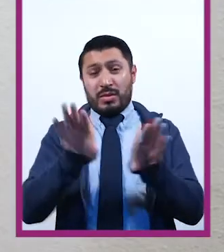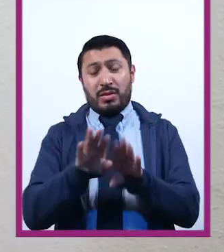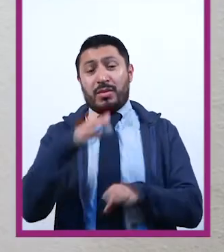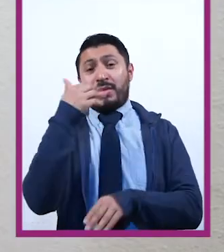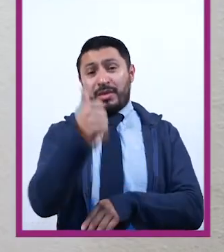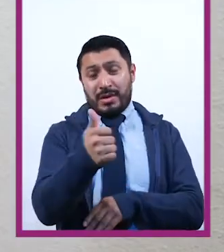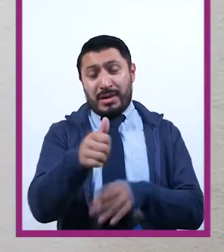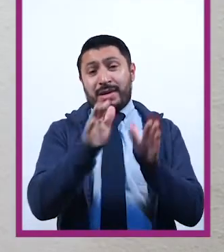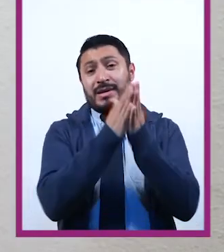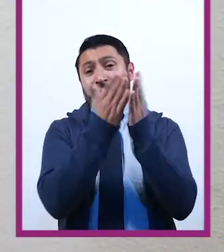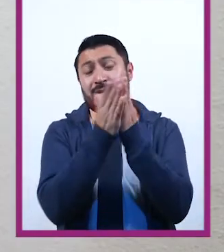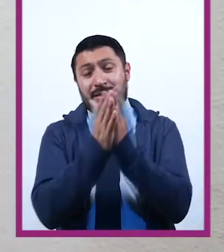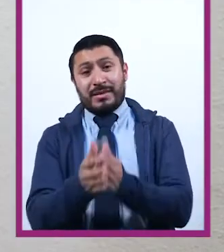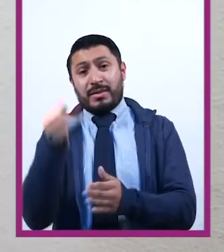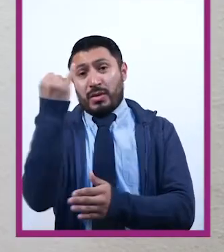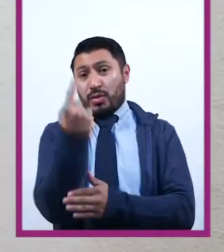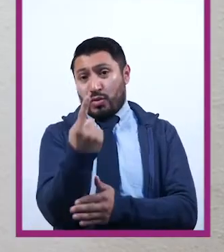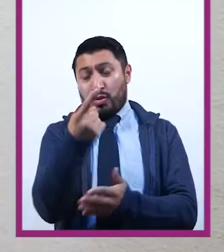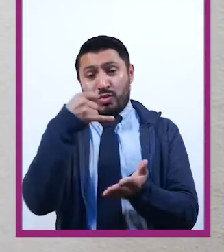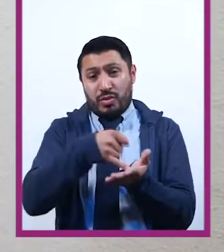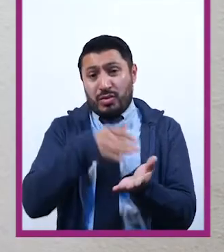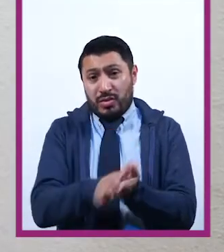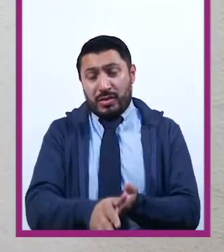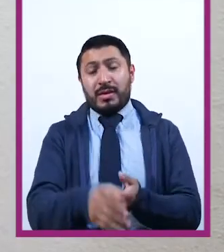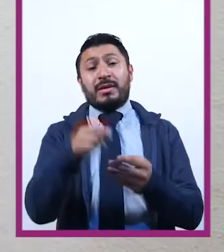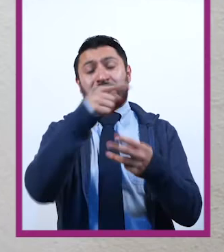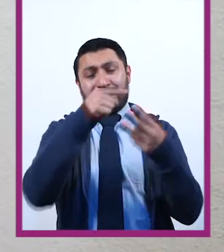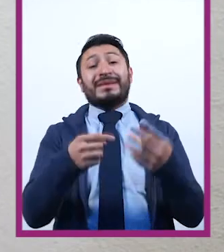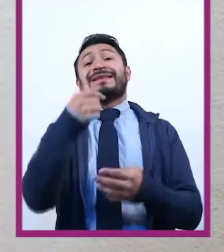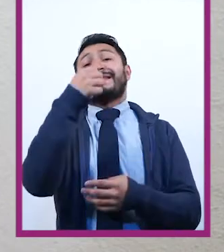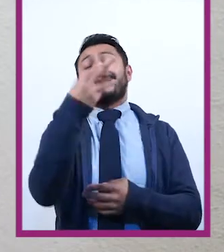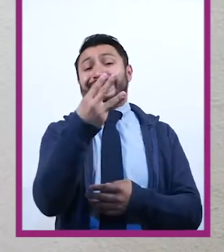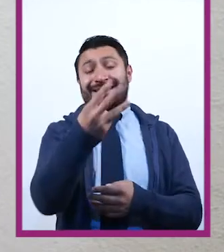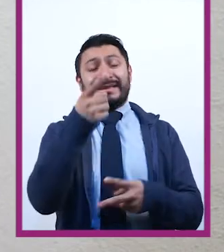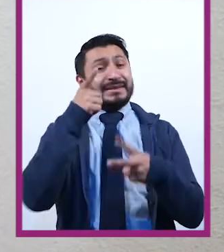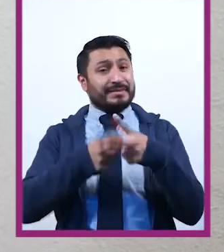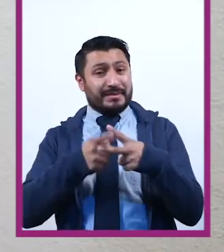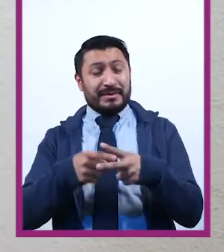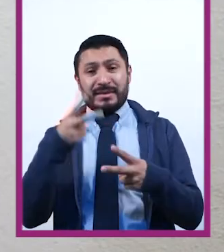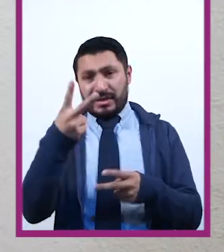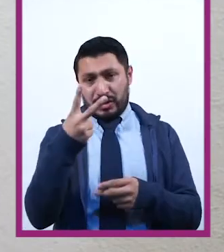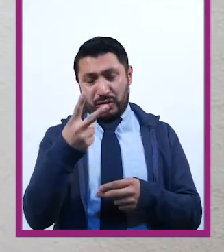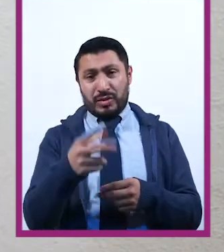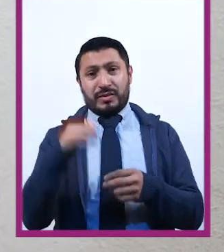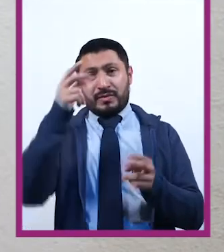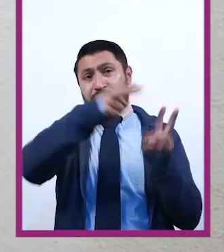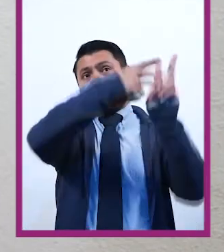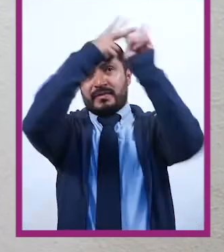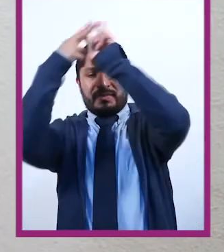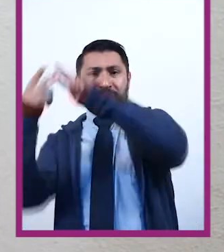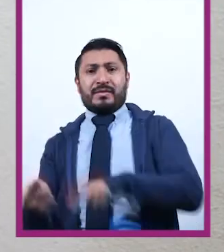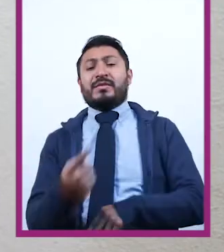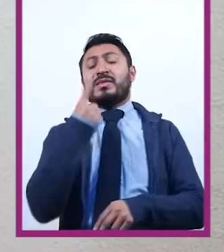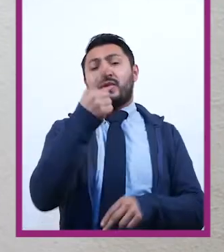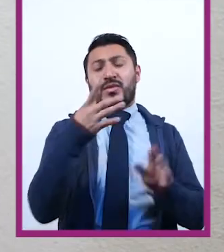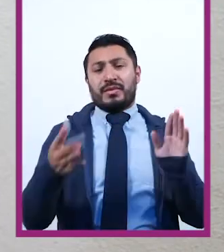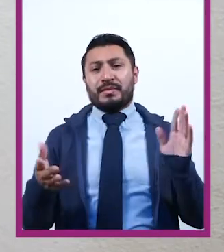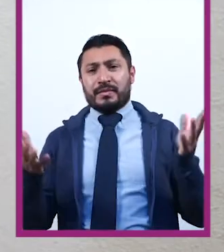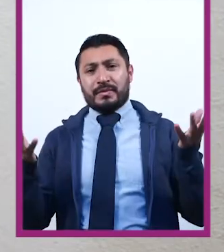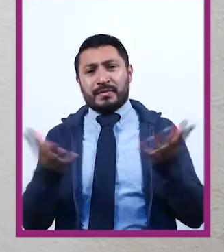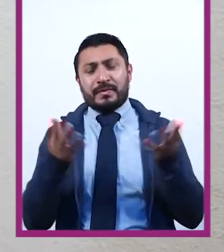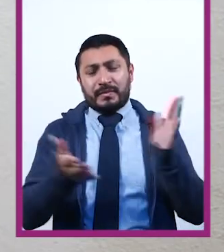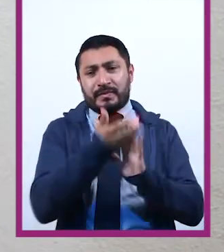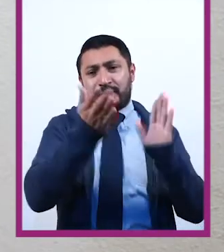obra consta de 6 manuscritos y un impreso. 3 de los manuscritos son de matemáticas, 2 de astronomía y 1 sobre